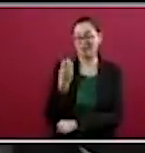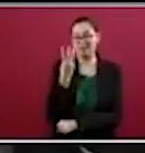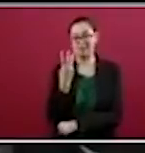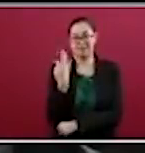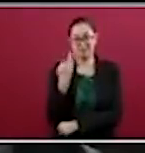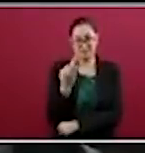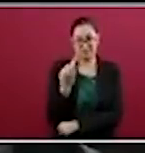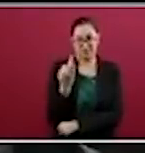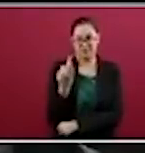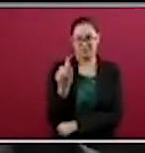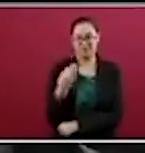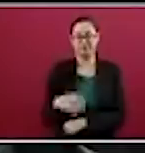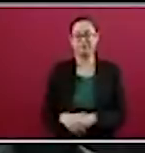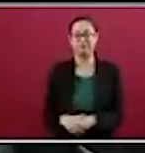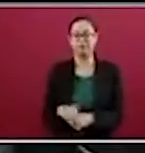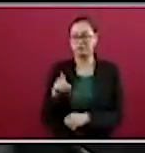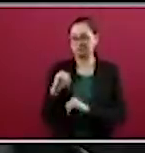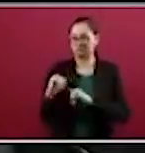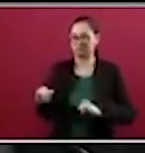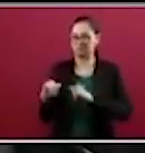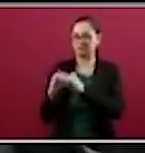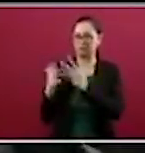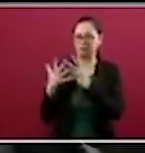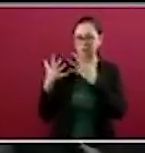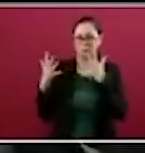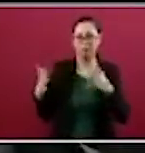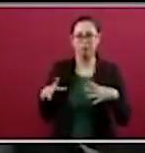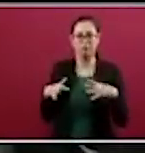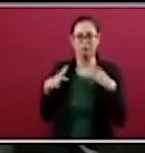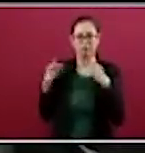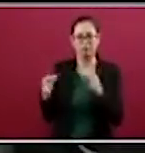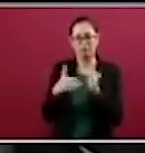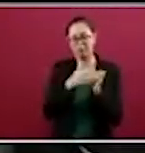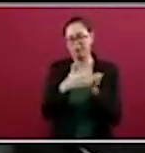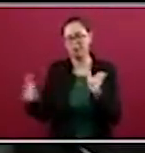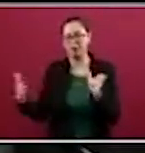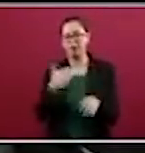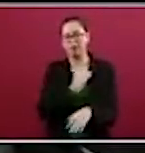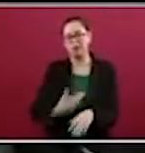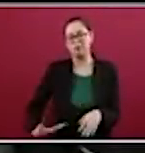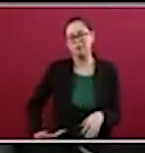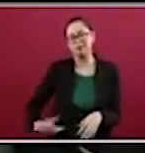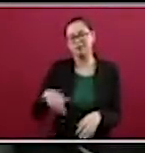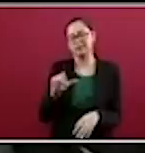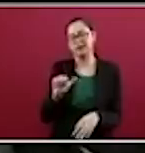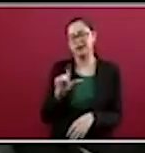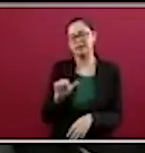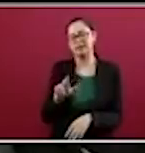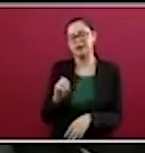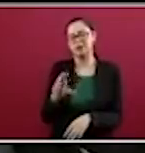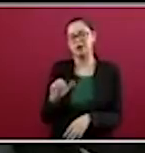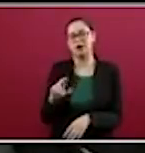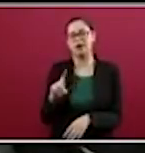pasado, esta gran institución que se formó en el periodo de gobierno del presidente Lázaro Cárdenas,